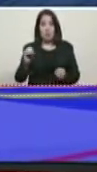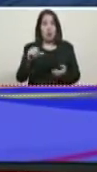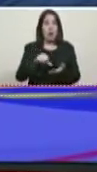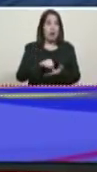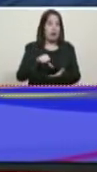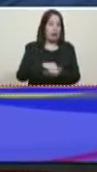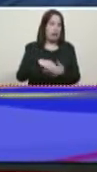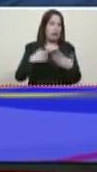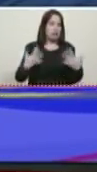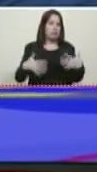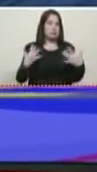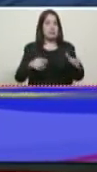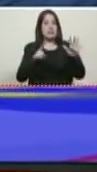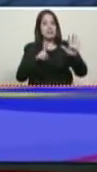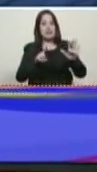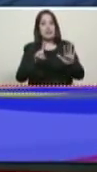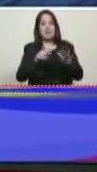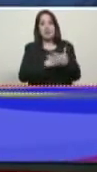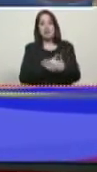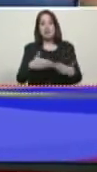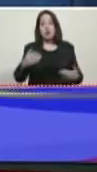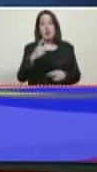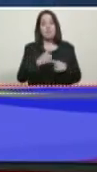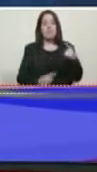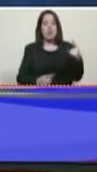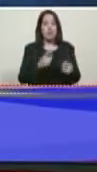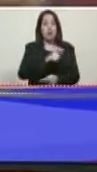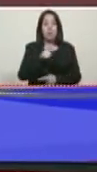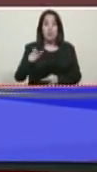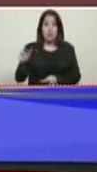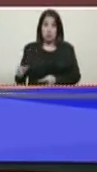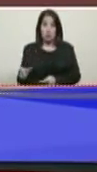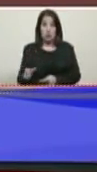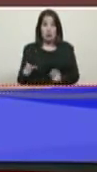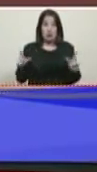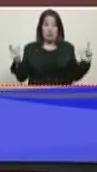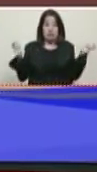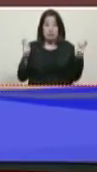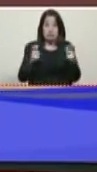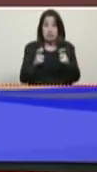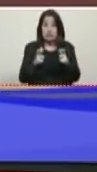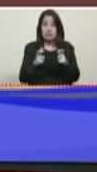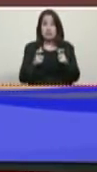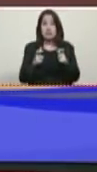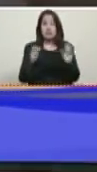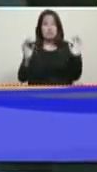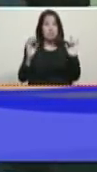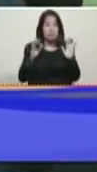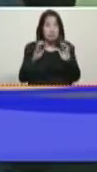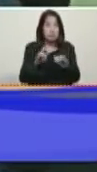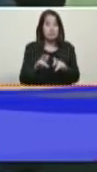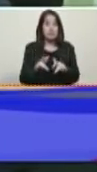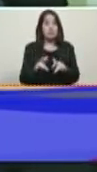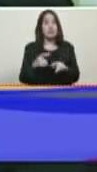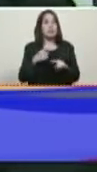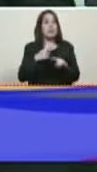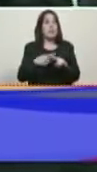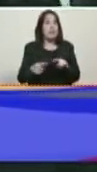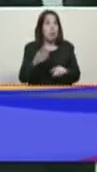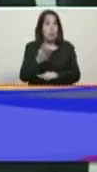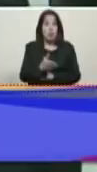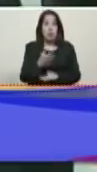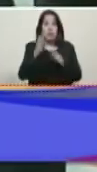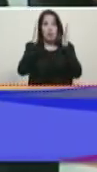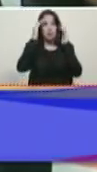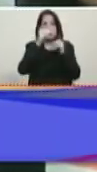casi seis millones y medio de personas en este espacio tan pequeño bueno tenemos que ir a esta